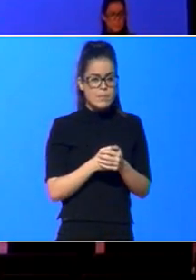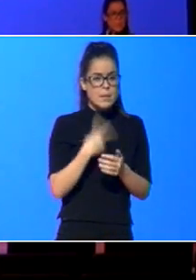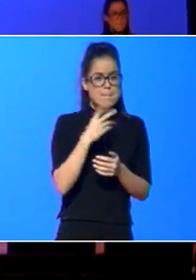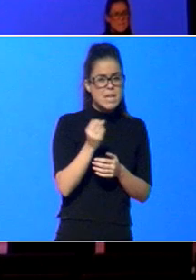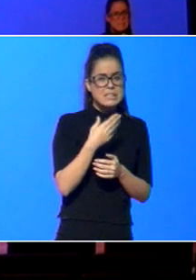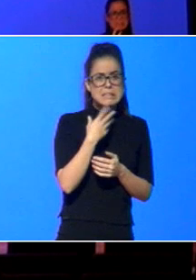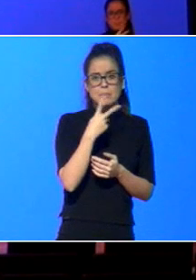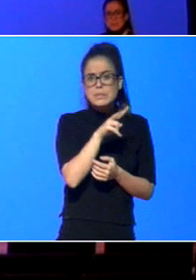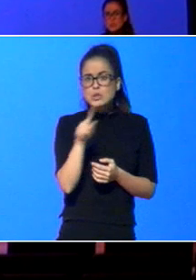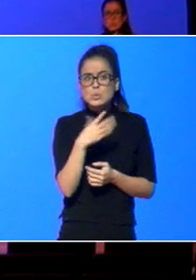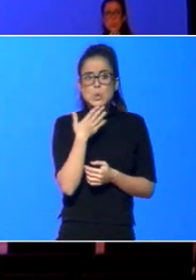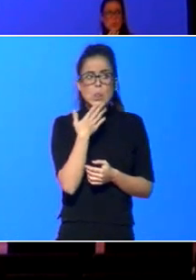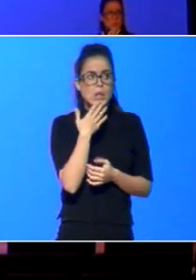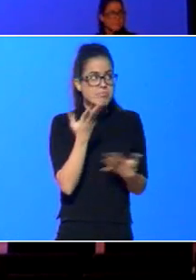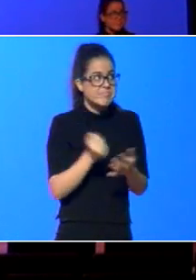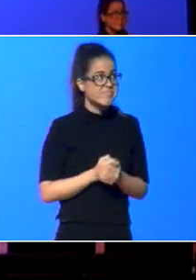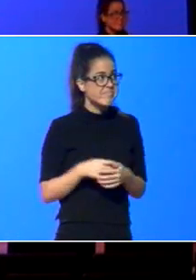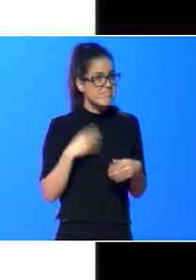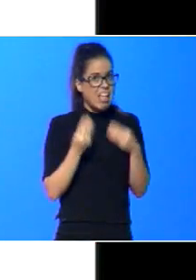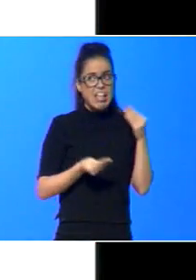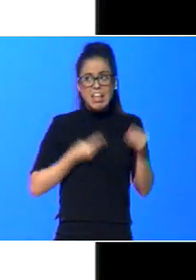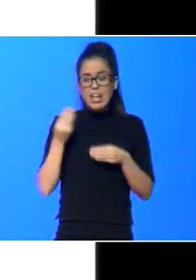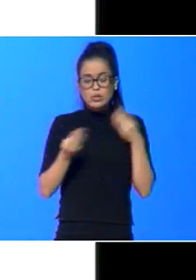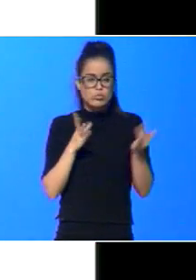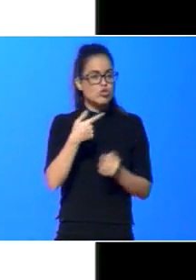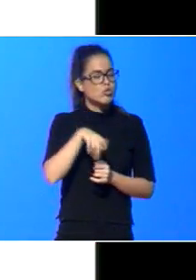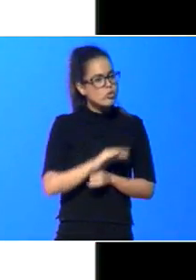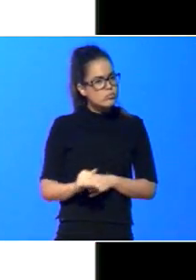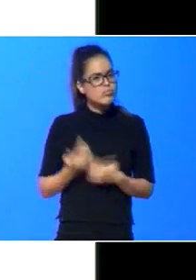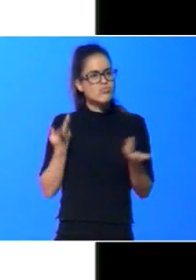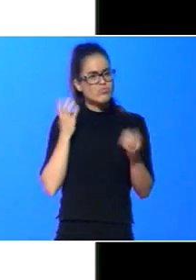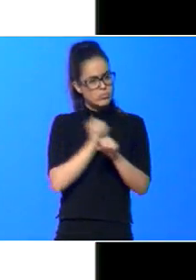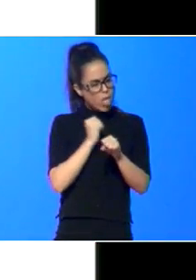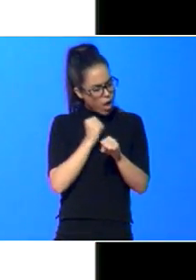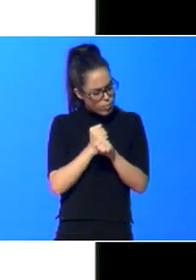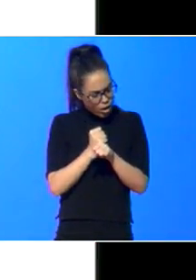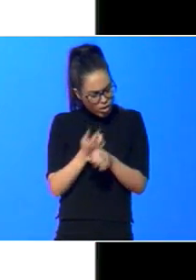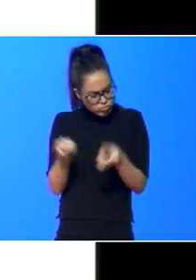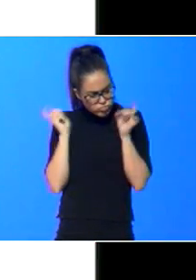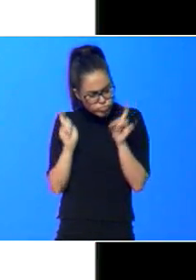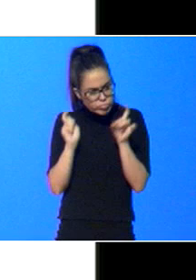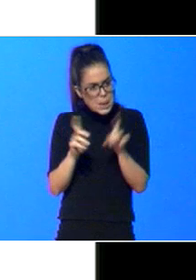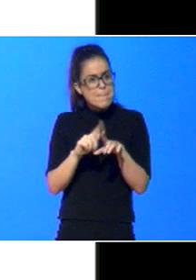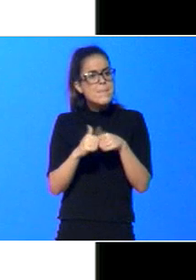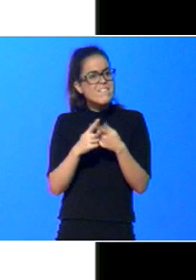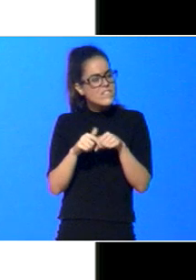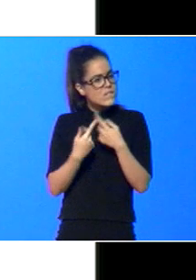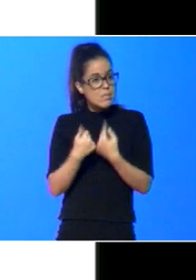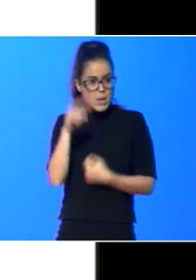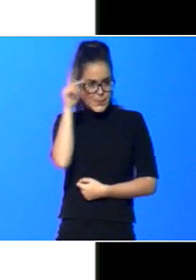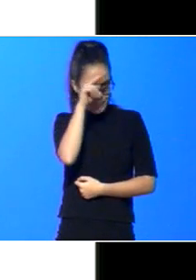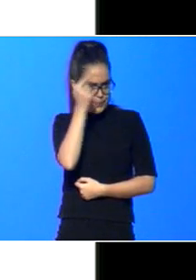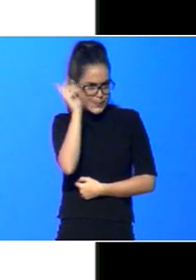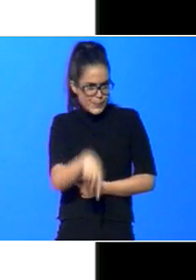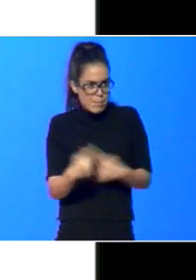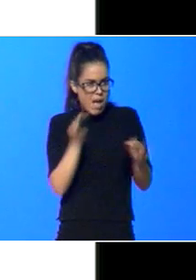qué? Algo que nosotros como entidad, lógicamente, trabajamos y nos preocupa y ocupa, las familias se preocupan muchísimo, porque